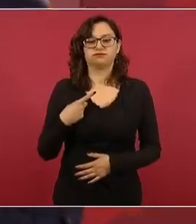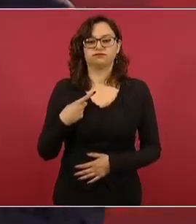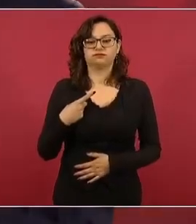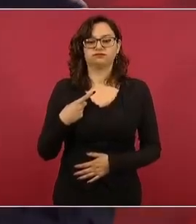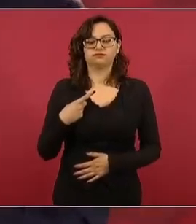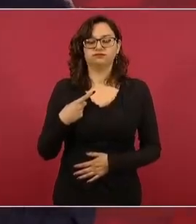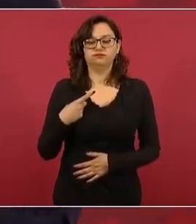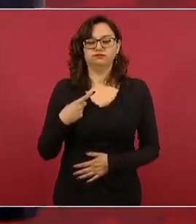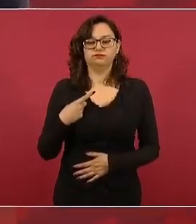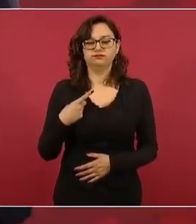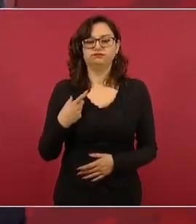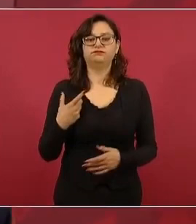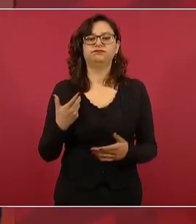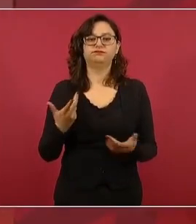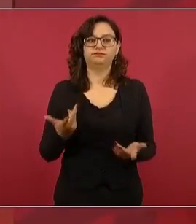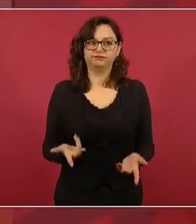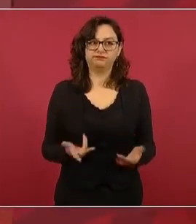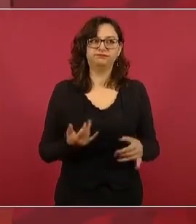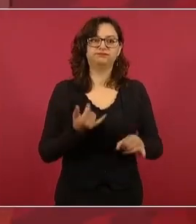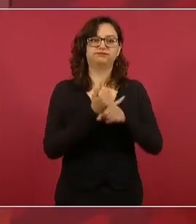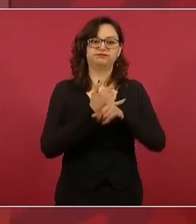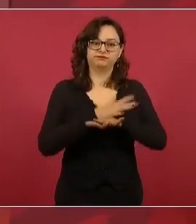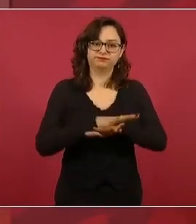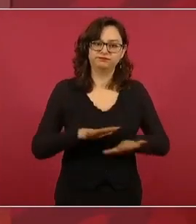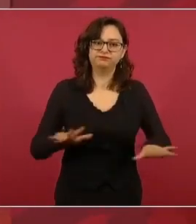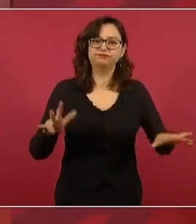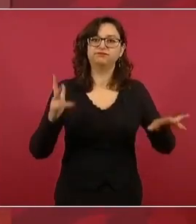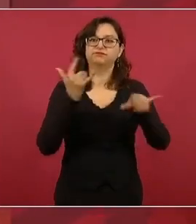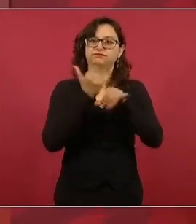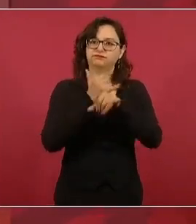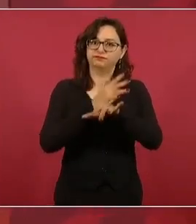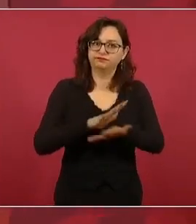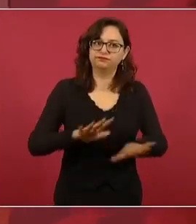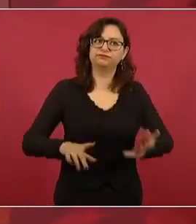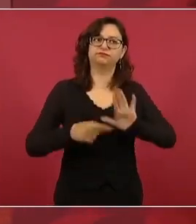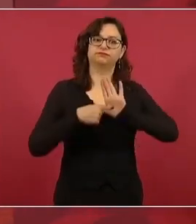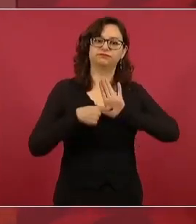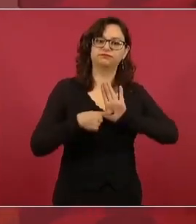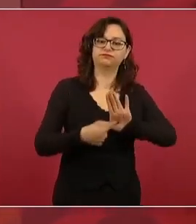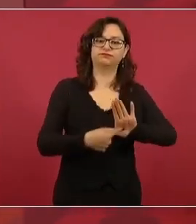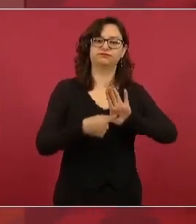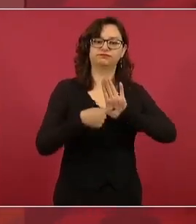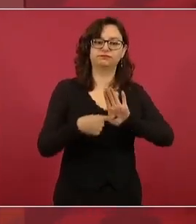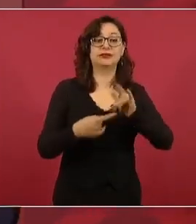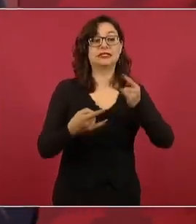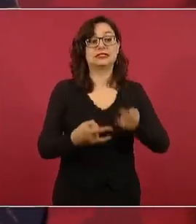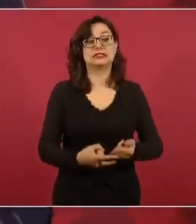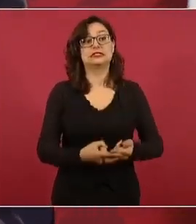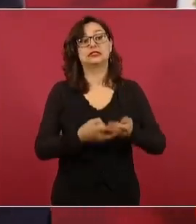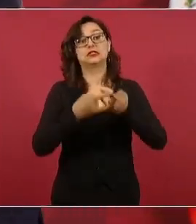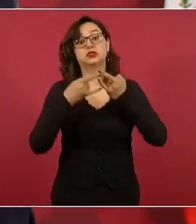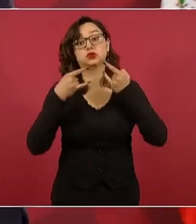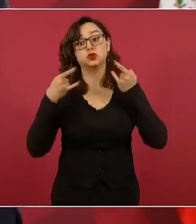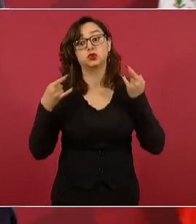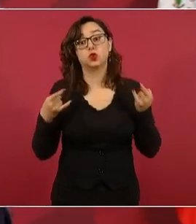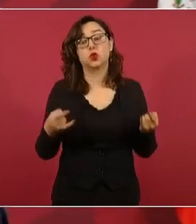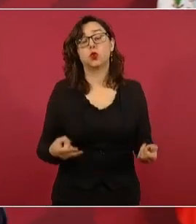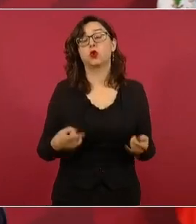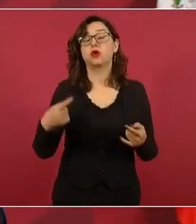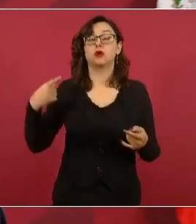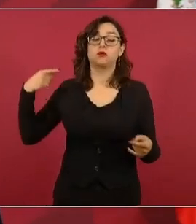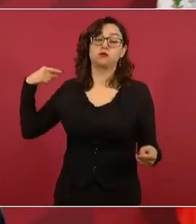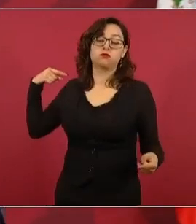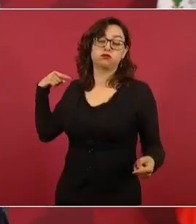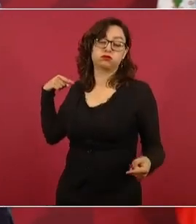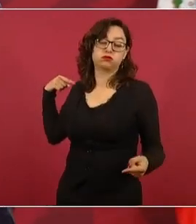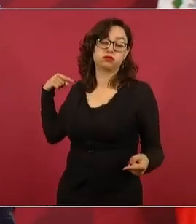empezar por todo lo que fue la entrega de